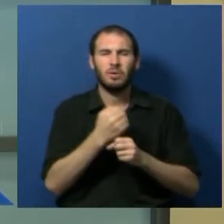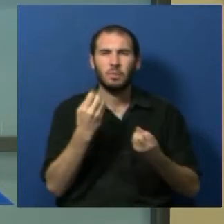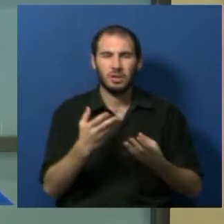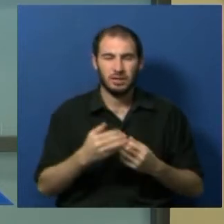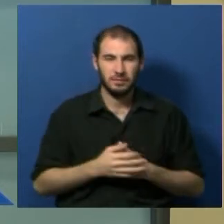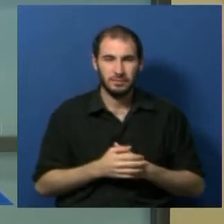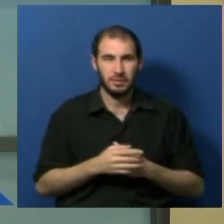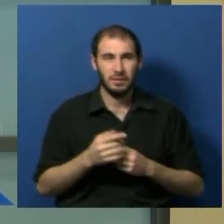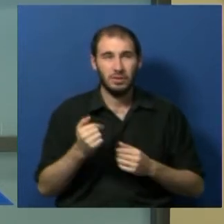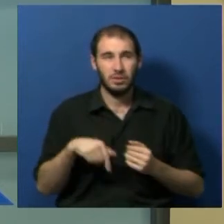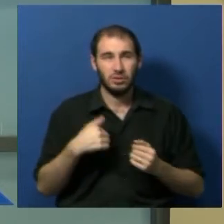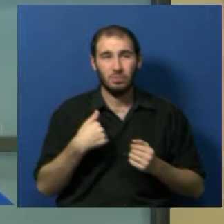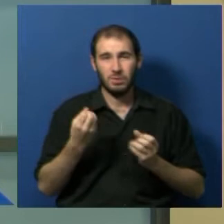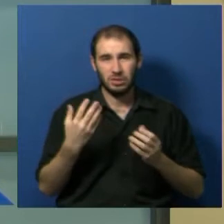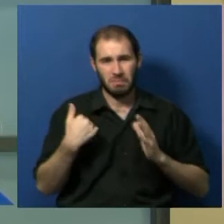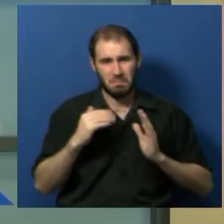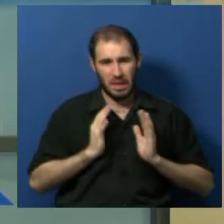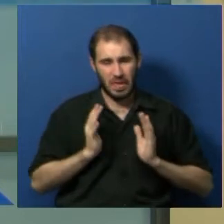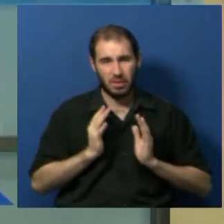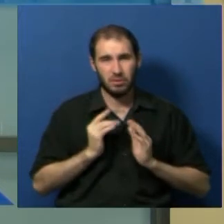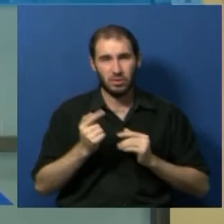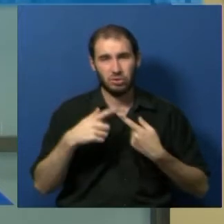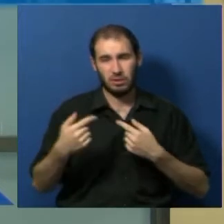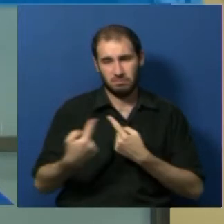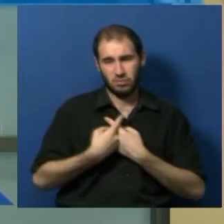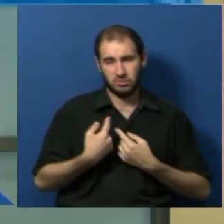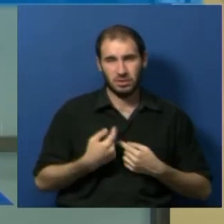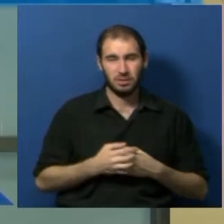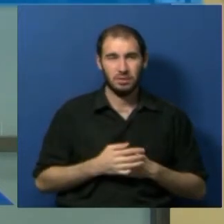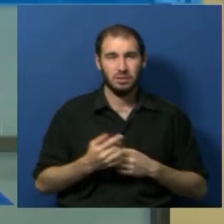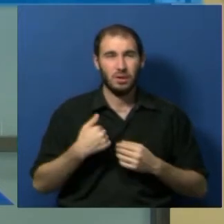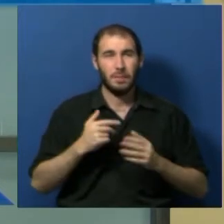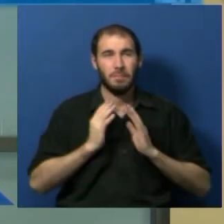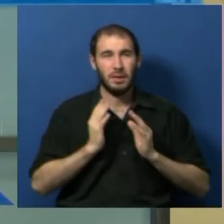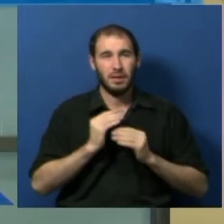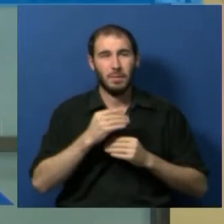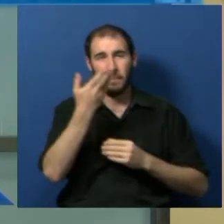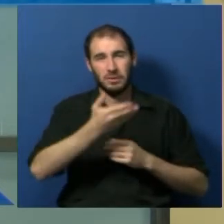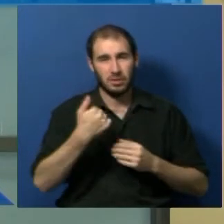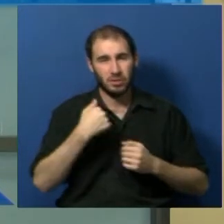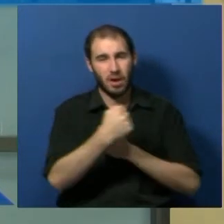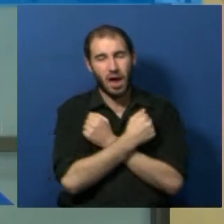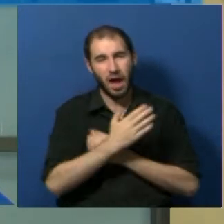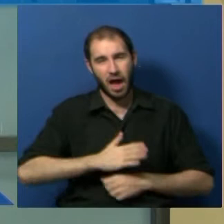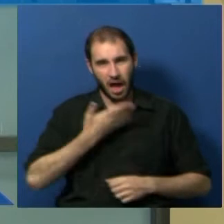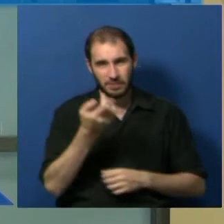hago, y en buena medida porque tengo miedo de que me pase algo. Tengo miedo de que le pase algo a la gente que amo.